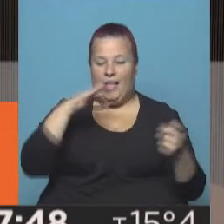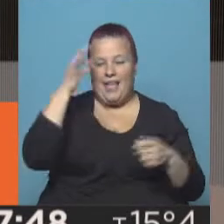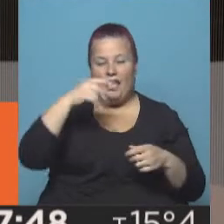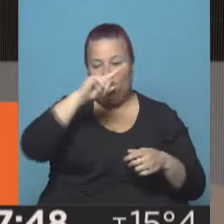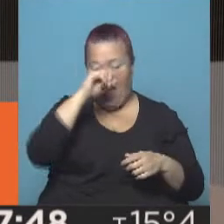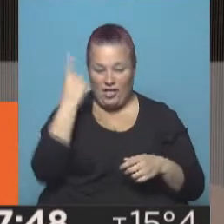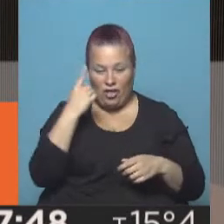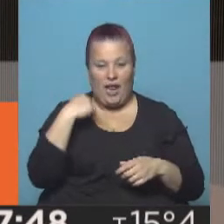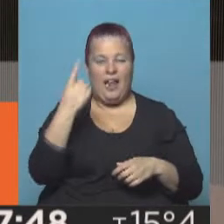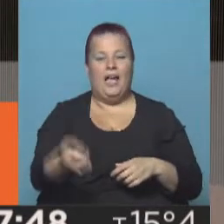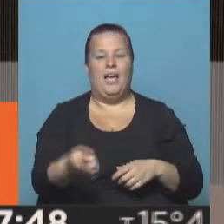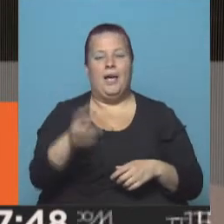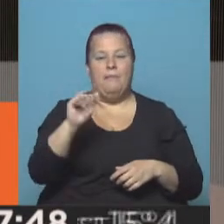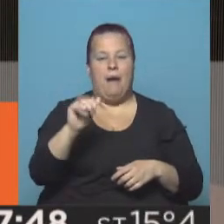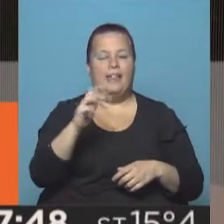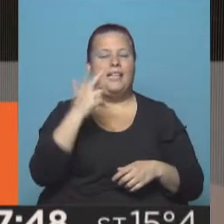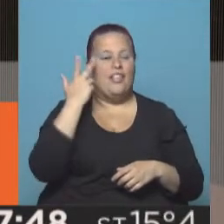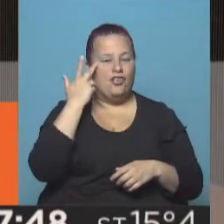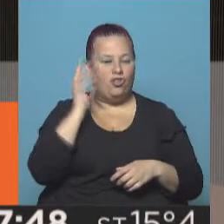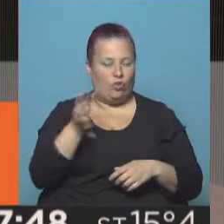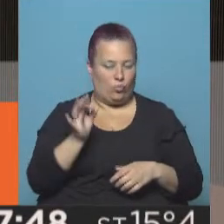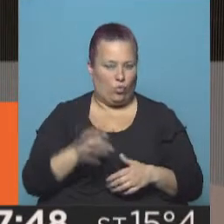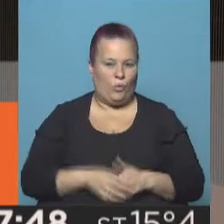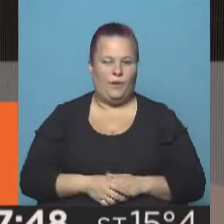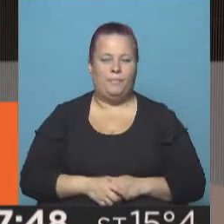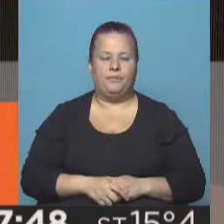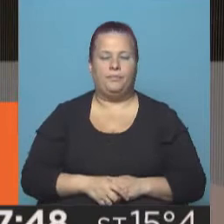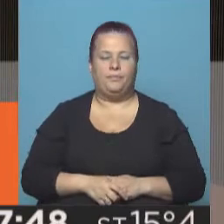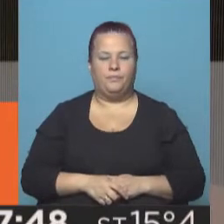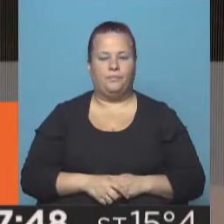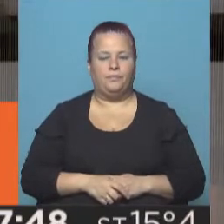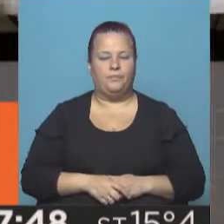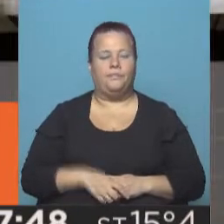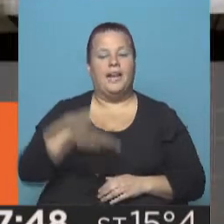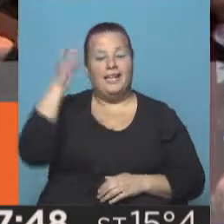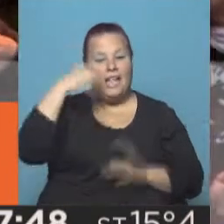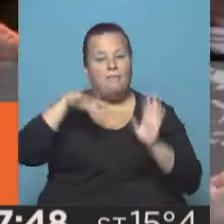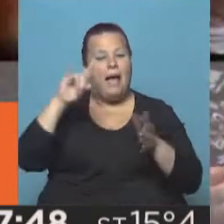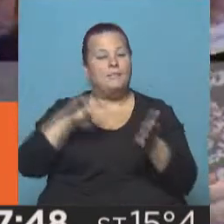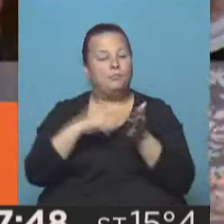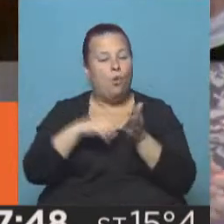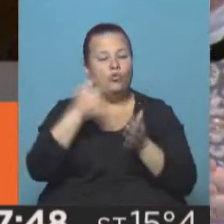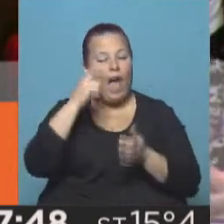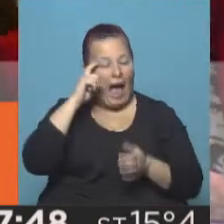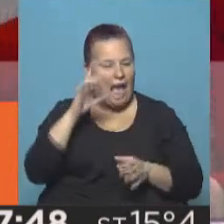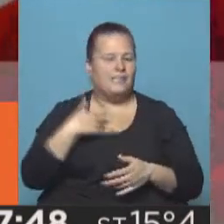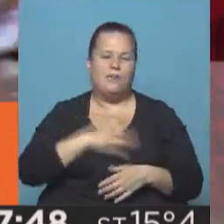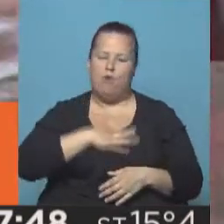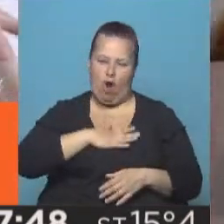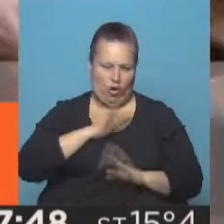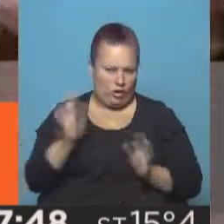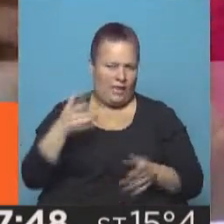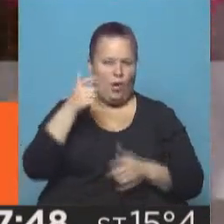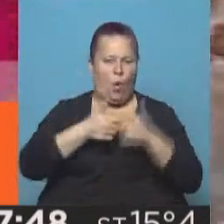El Nacional el próximo martes 18 de octubre. La obra más nominada a los premios ACE, muy agradecido